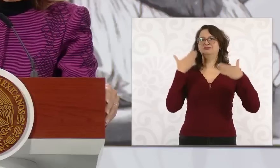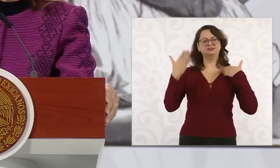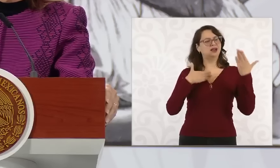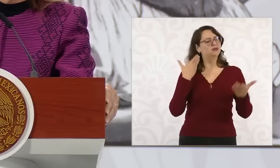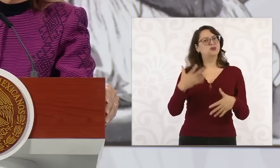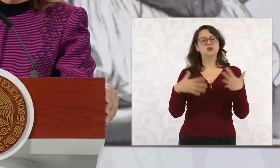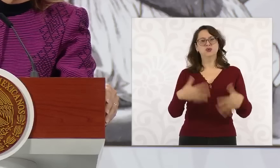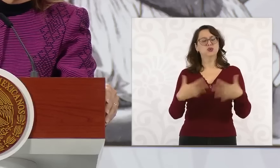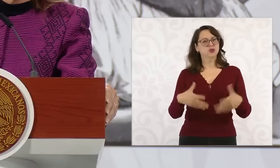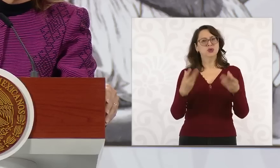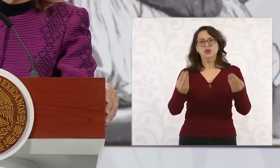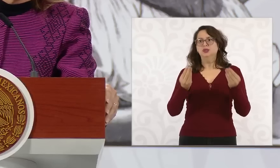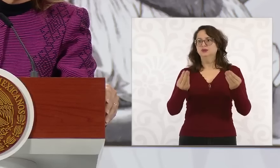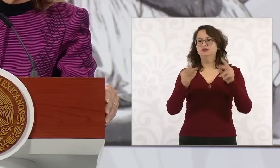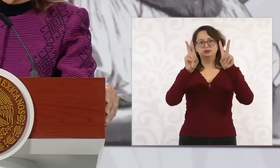celebrar.